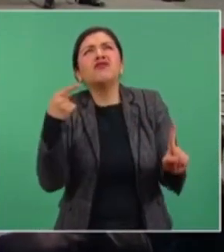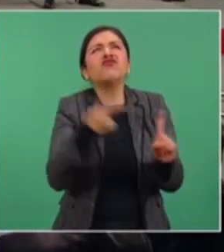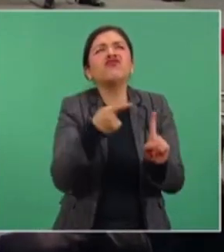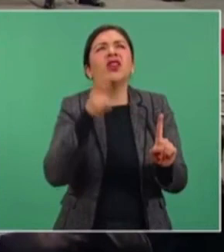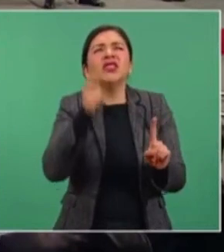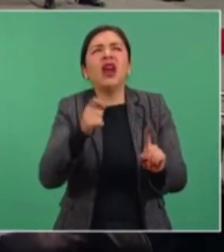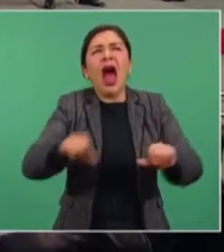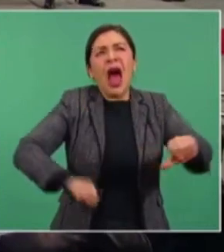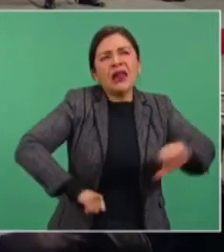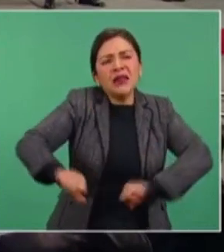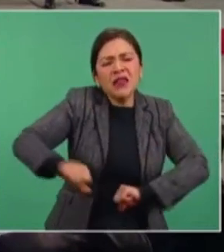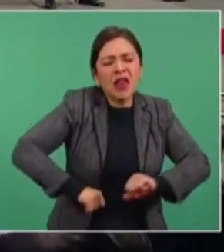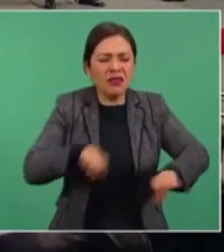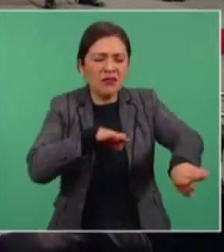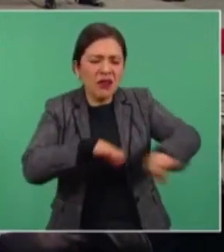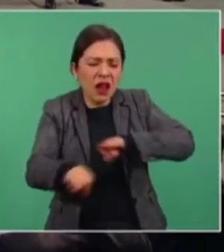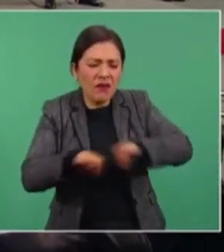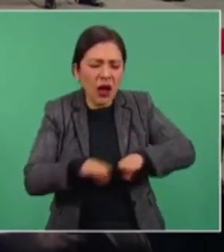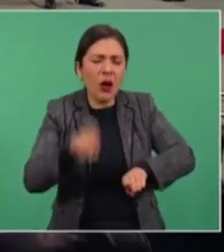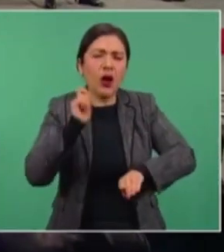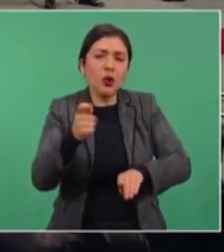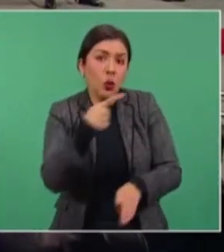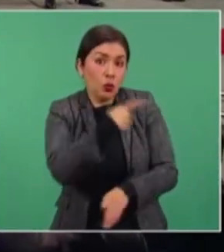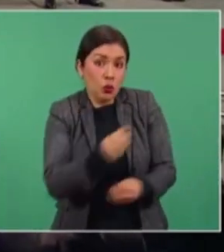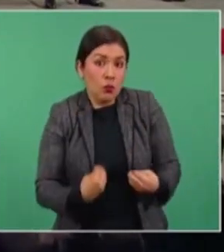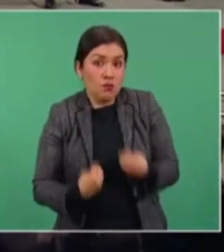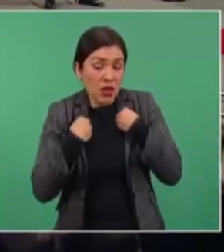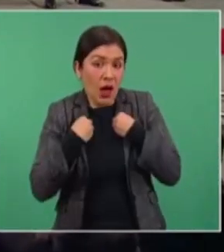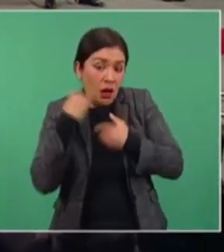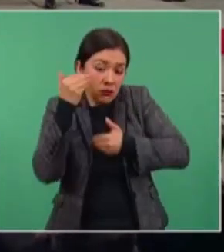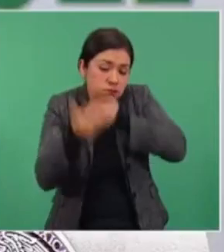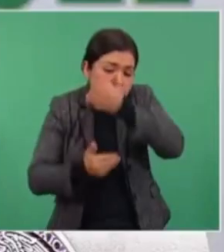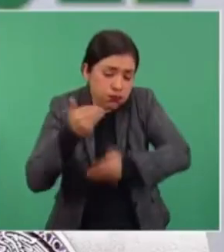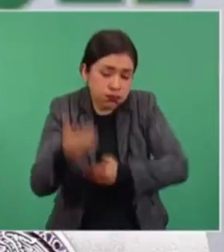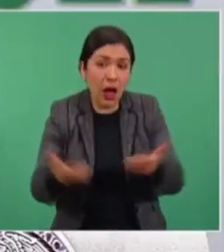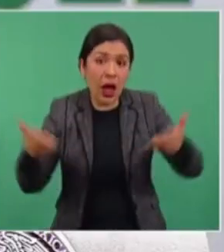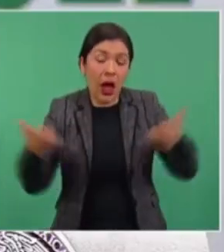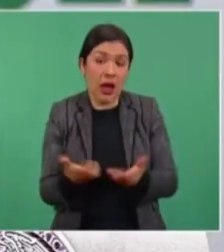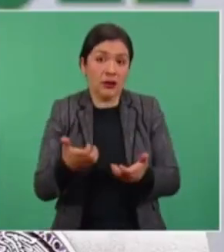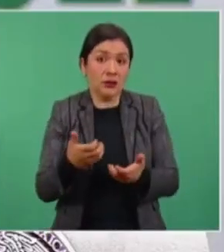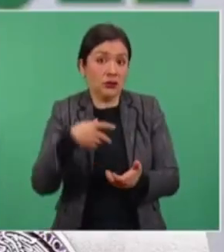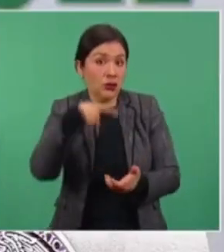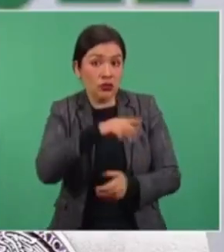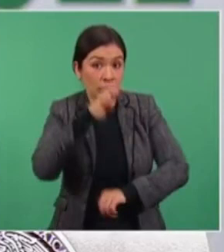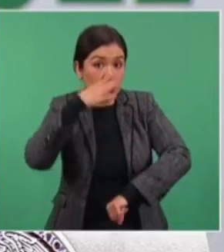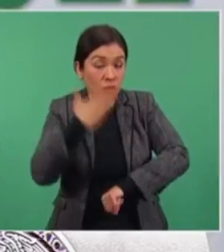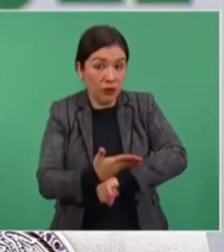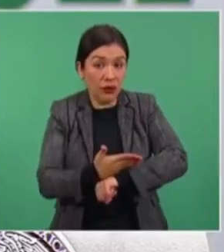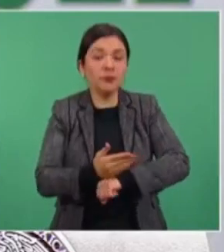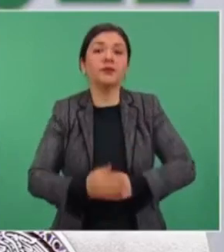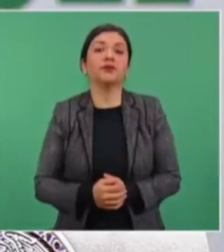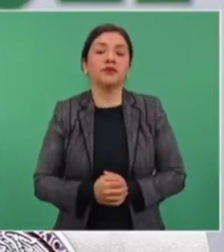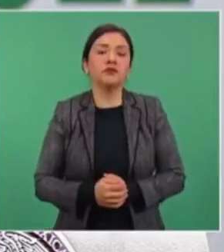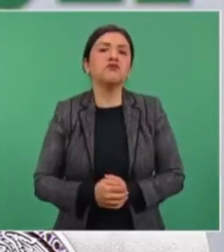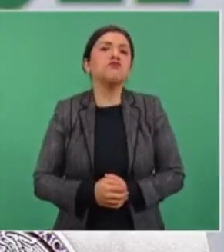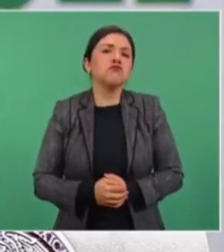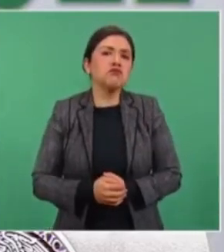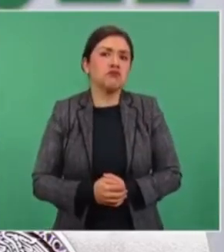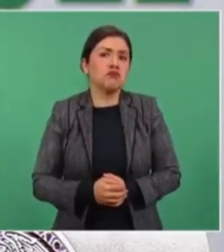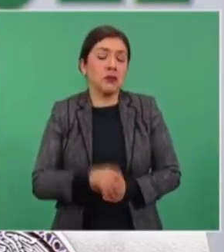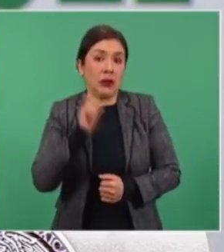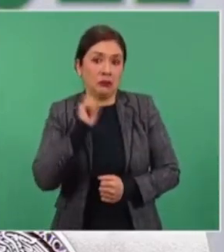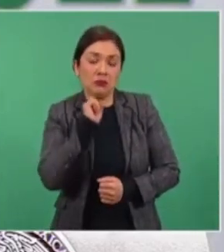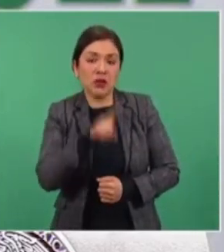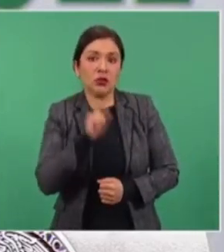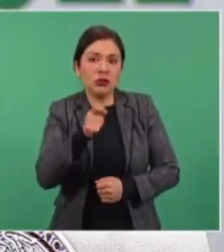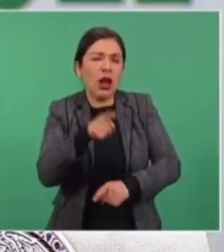relación de actividades que durante su vida ha llevado a cabo nuestro homenajeado. Relación, por una parte, larga porque